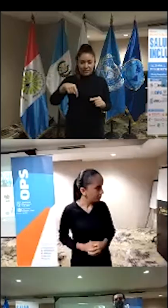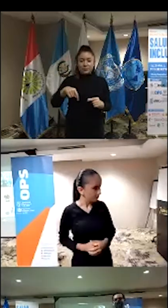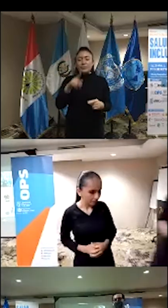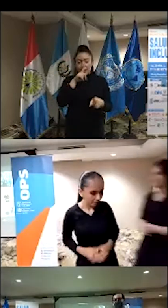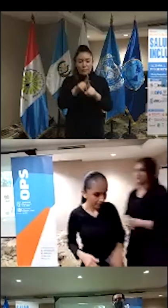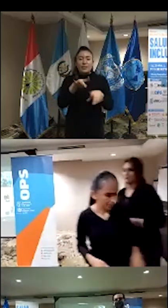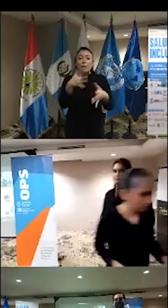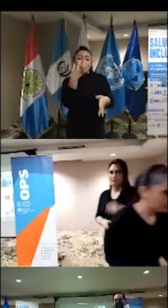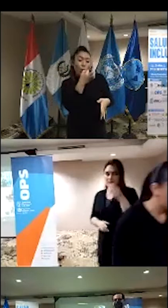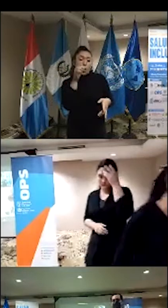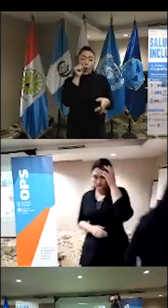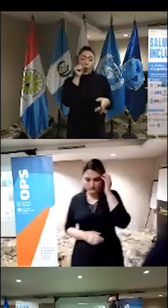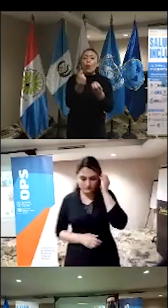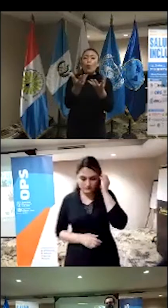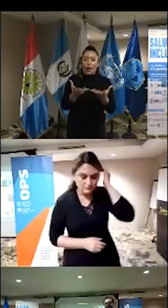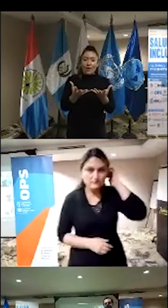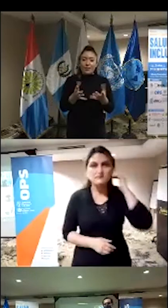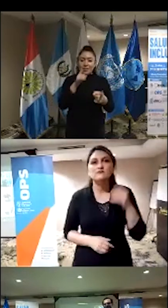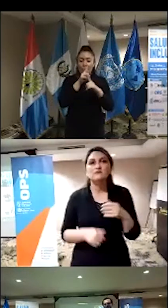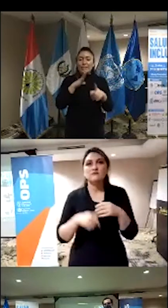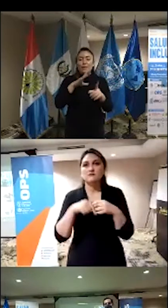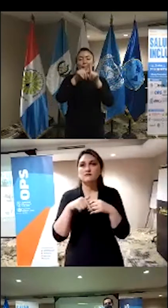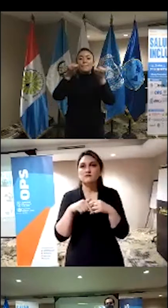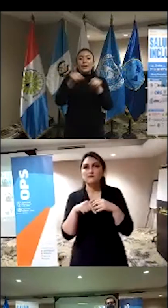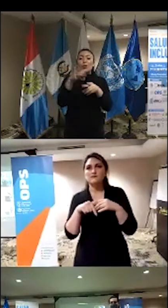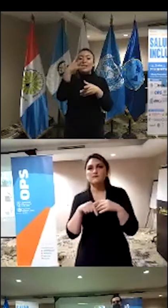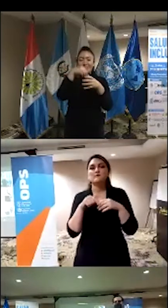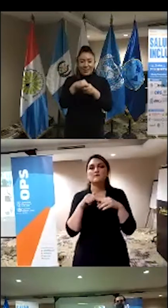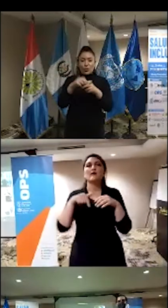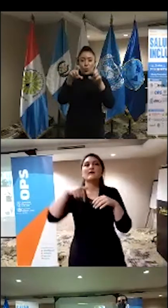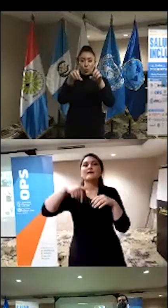marcos normativos internos del CONADI la Política Nacional